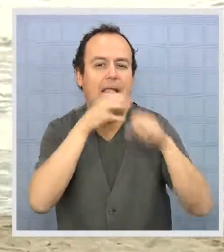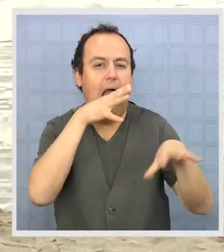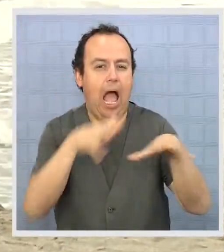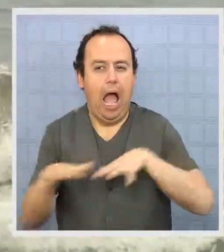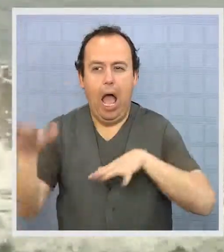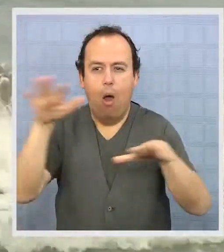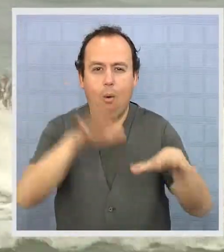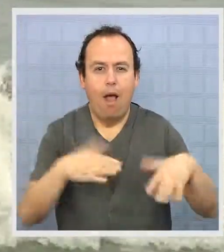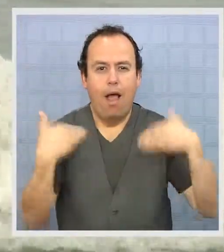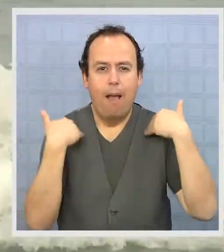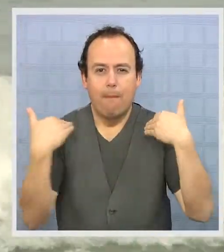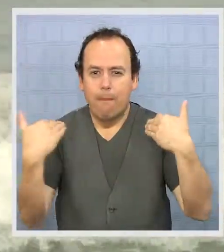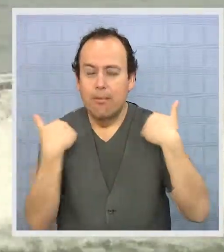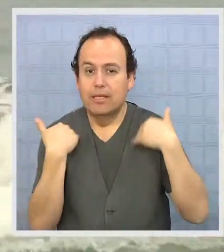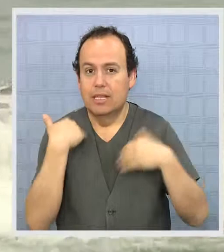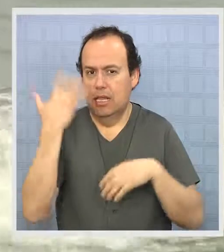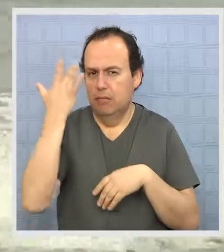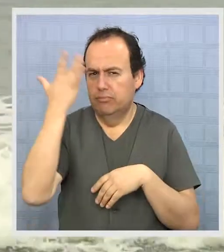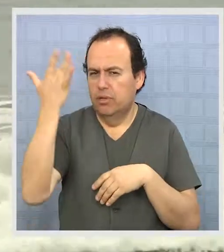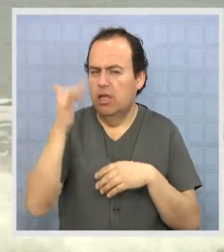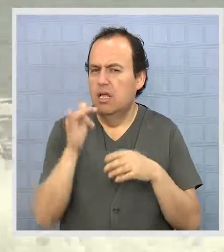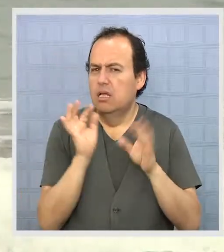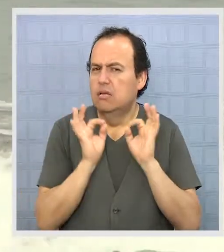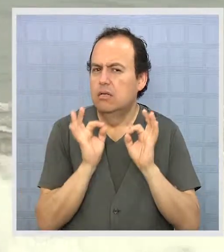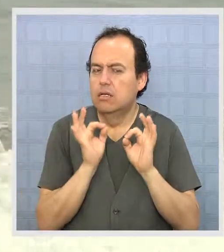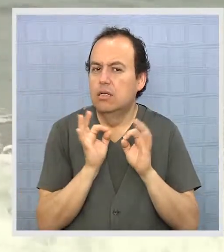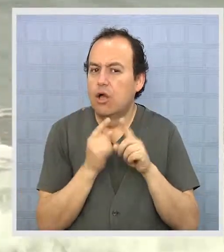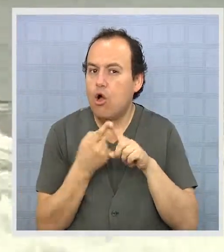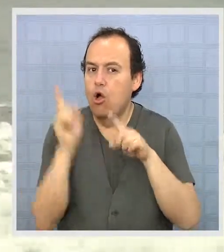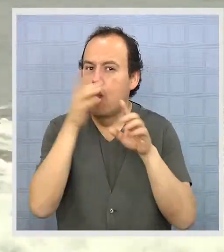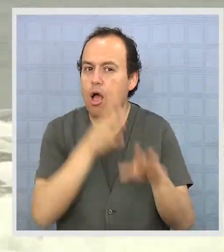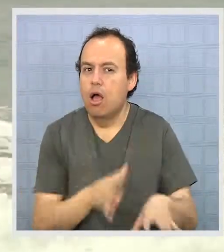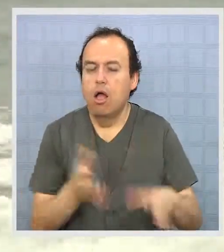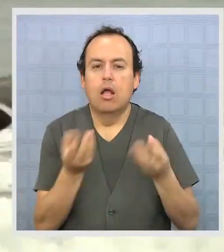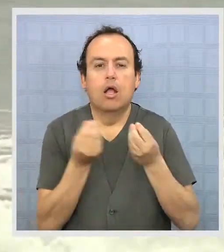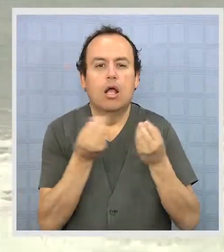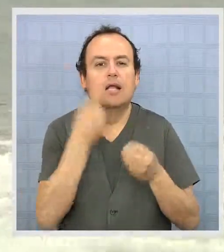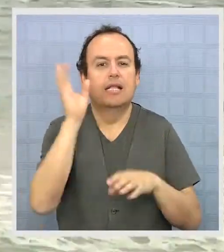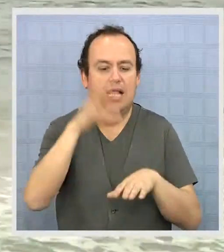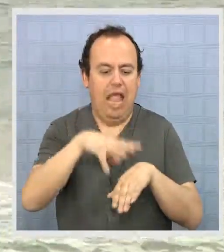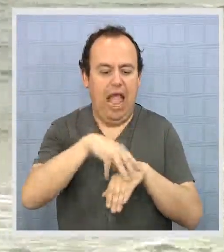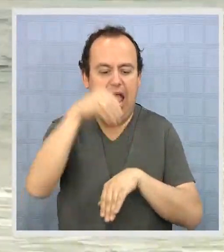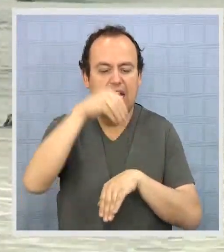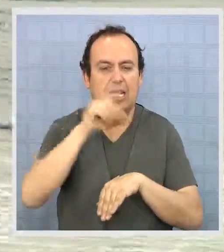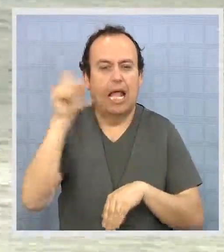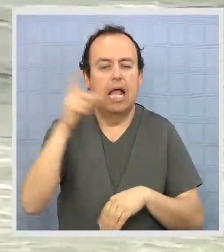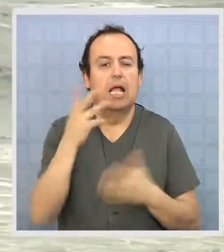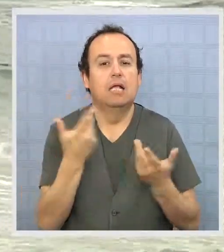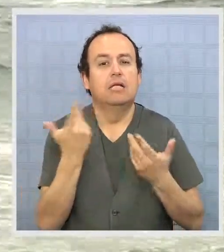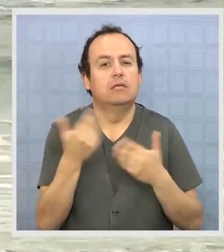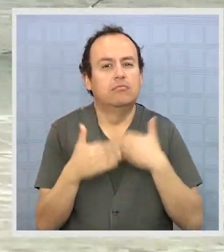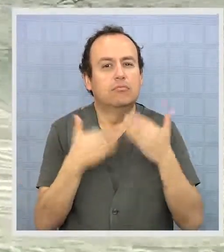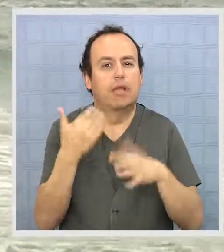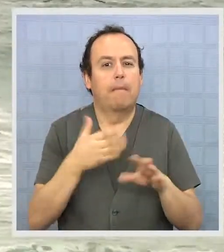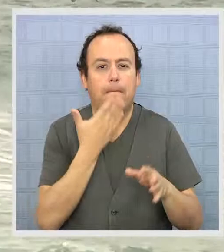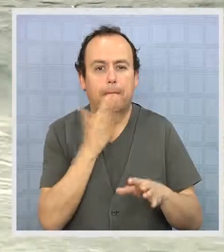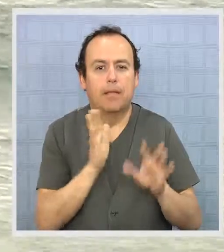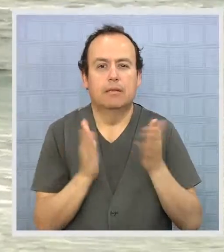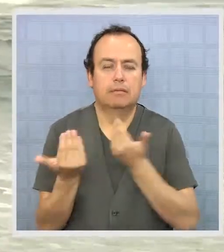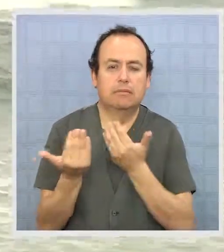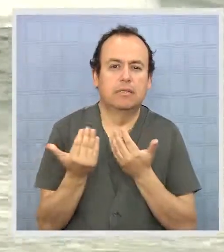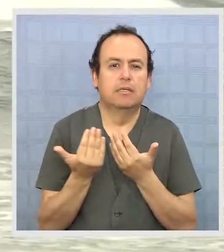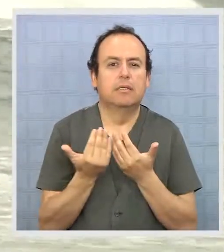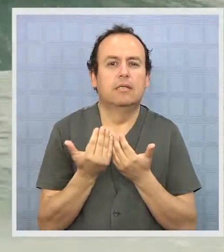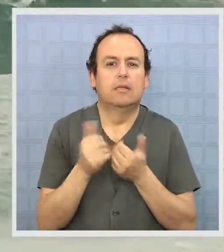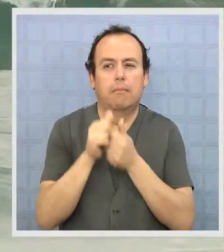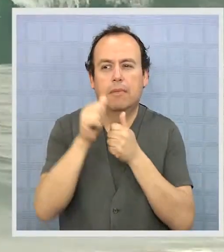los especialistas dijeron que la otra gran ola estaba en arica pero que definitivamente estamos muy lejos